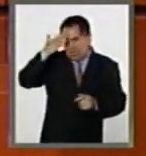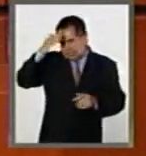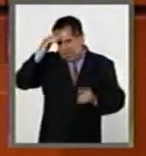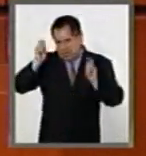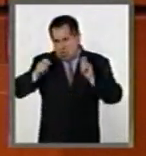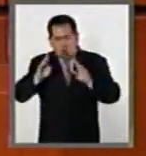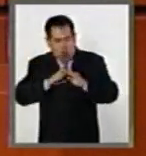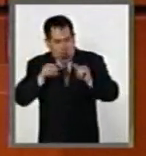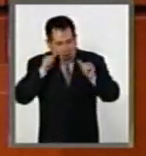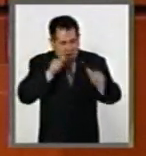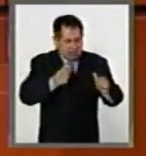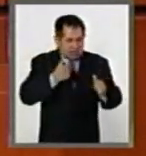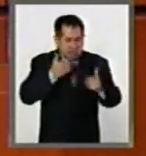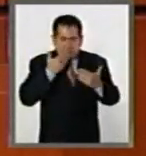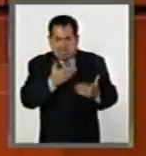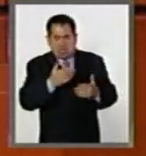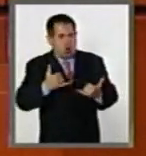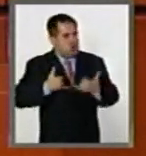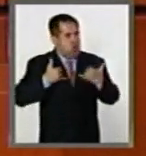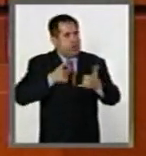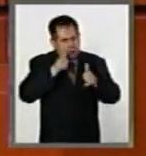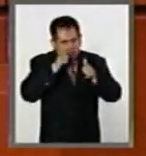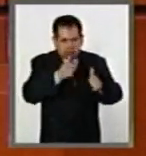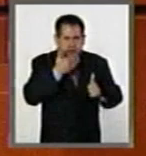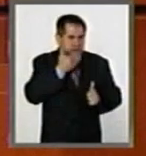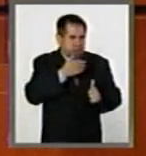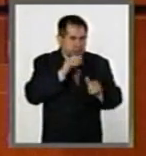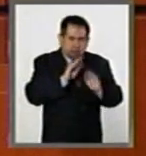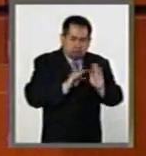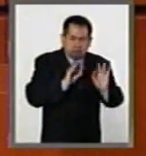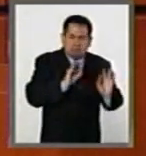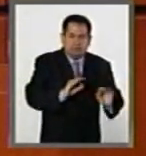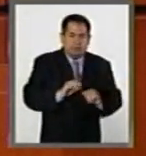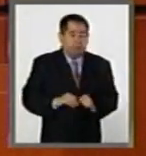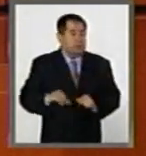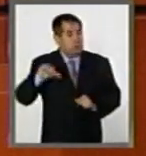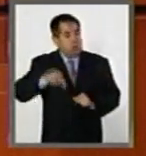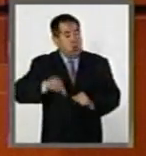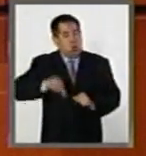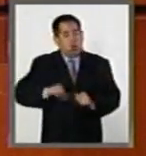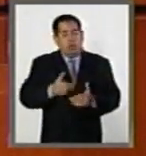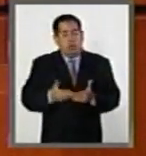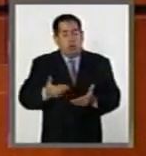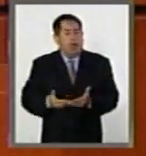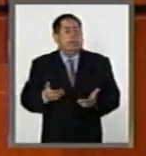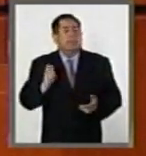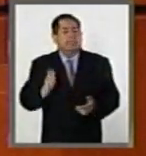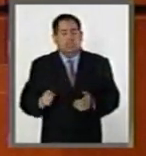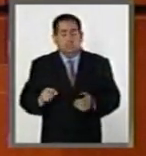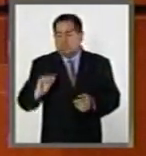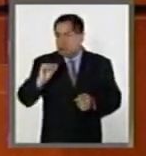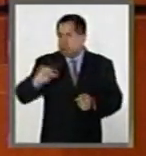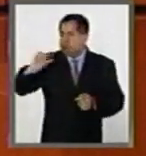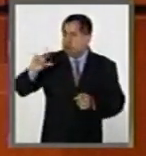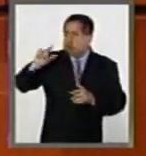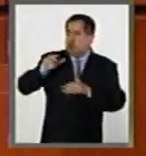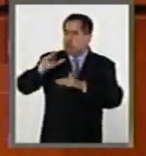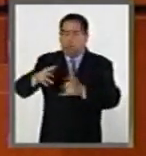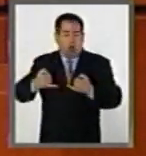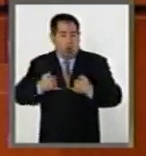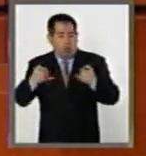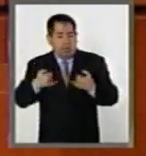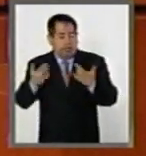para atender los asuntos propios de esta materia. Hoy, en la actualidad, esta especialización en